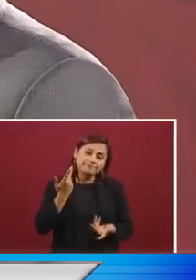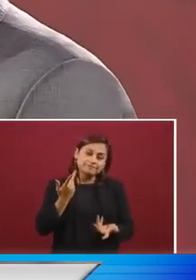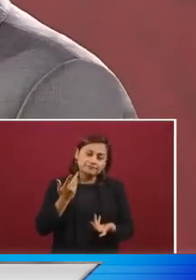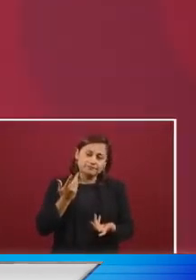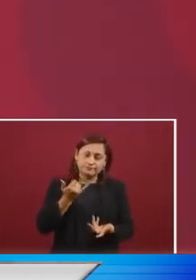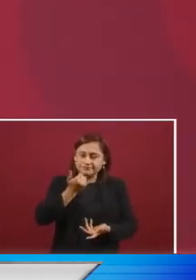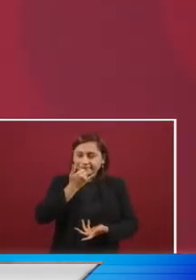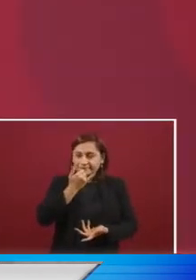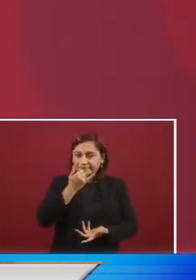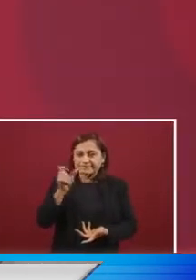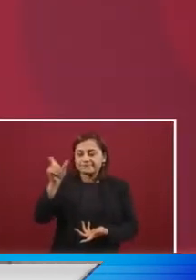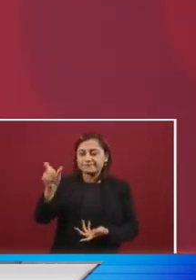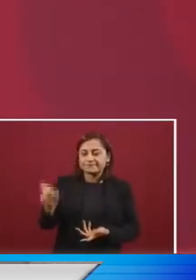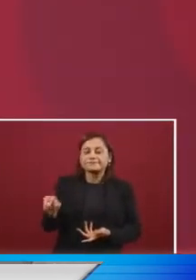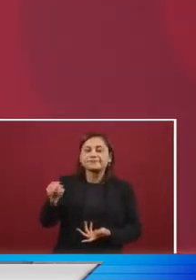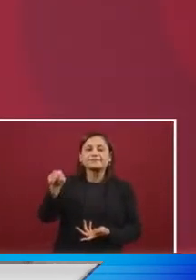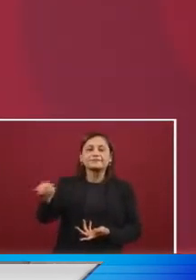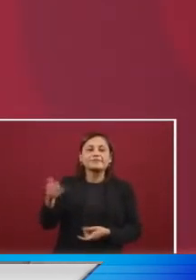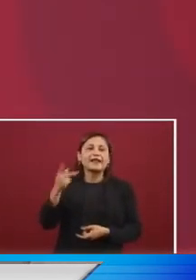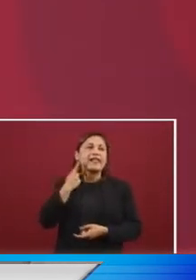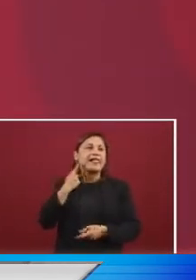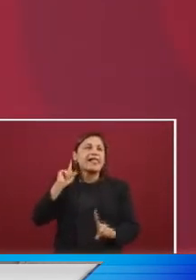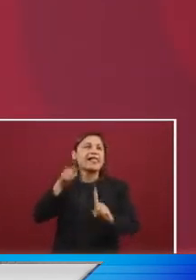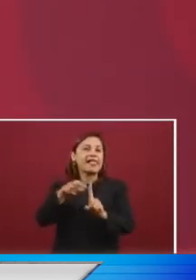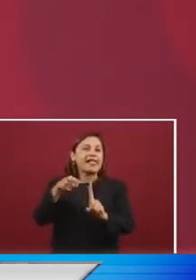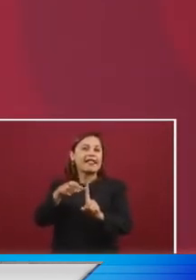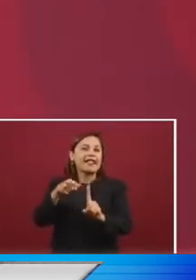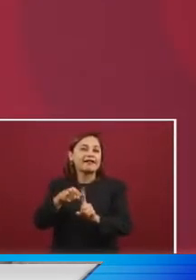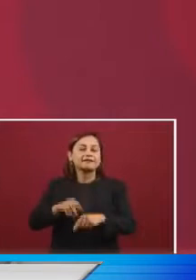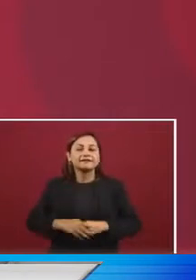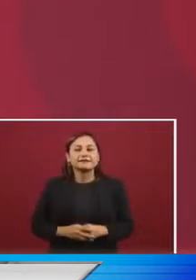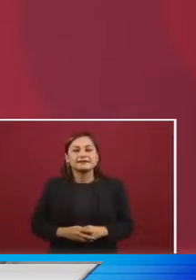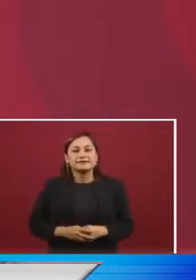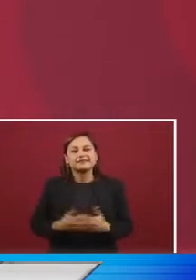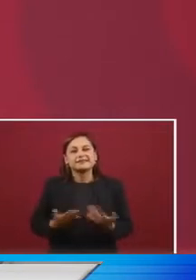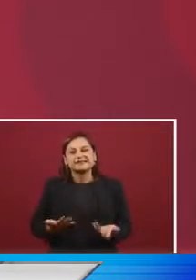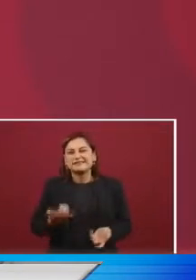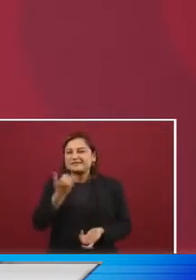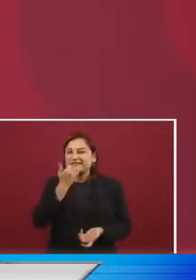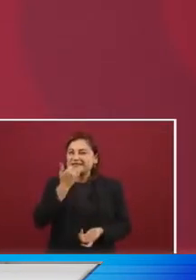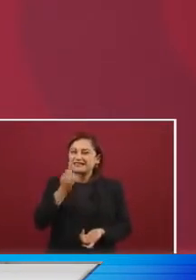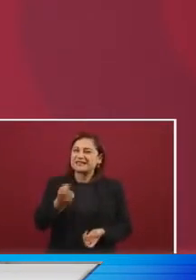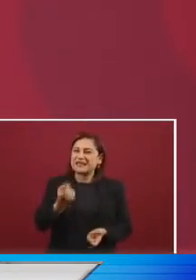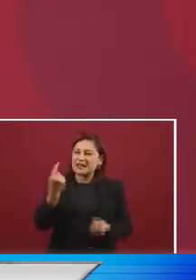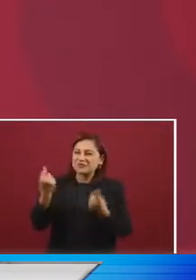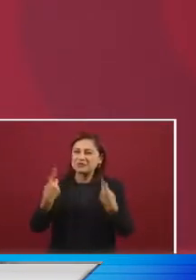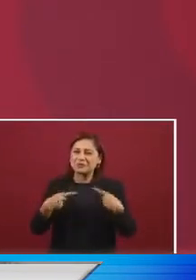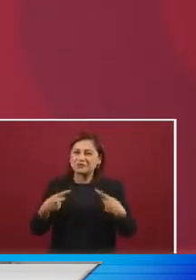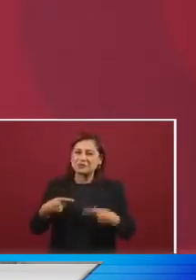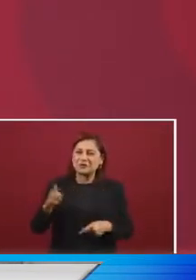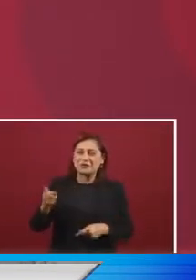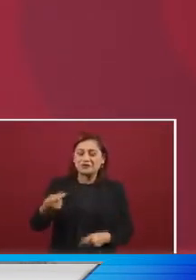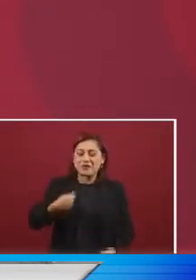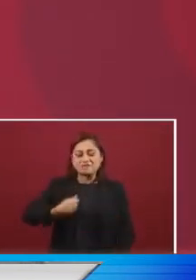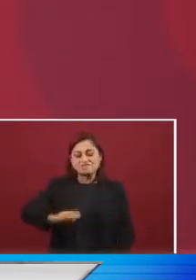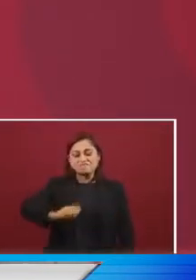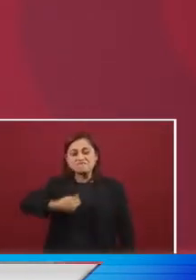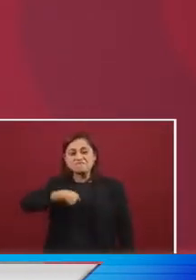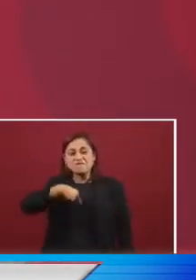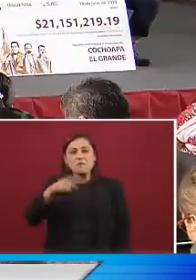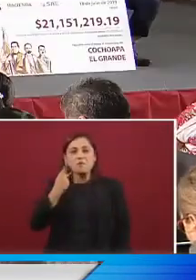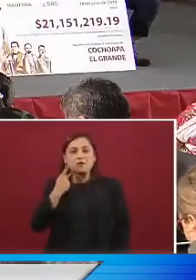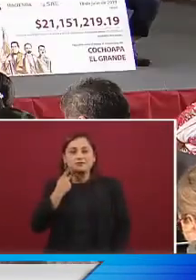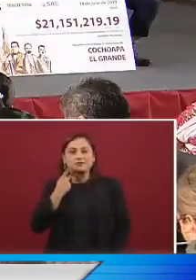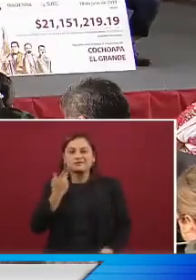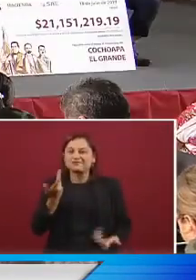cobertura realizada por los medios de comunicación del derrame de Grupo México, que contrasta con la cobertura del problema del sargazo en la Riviera Maya. La meta